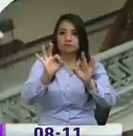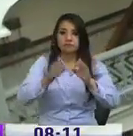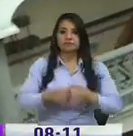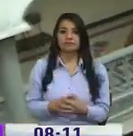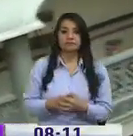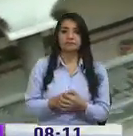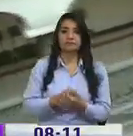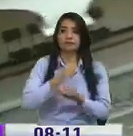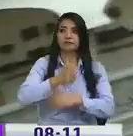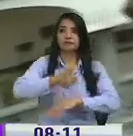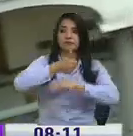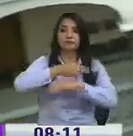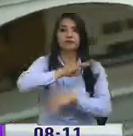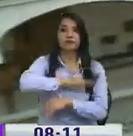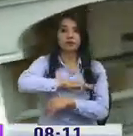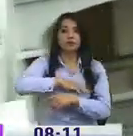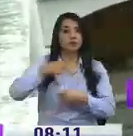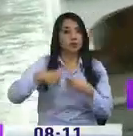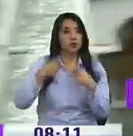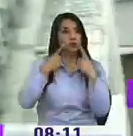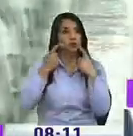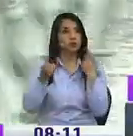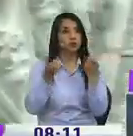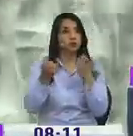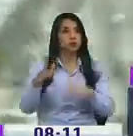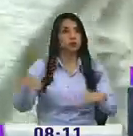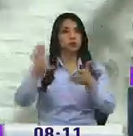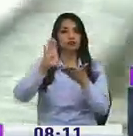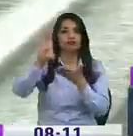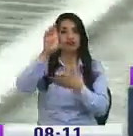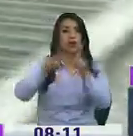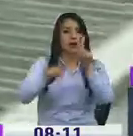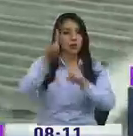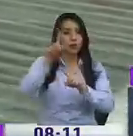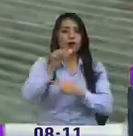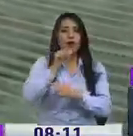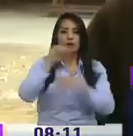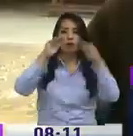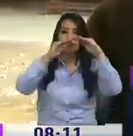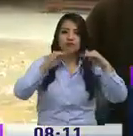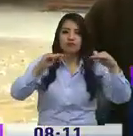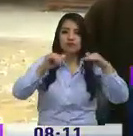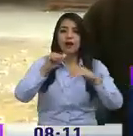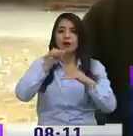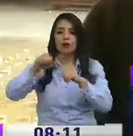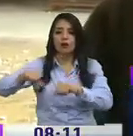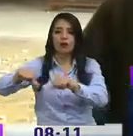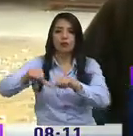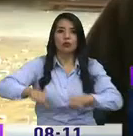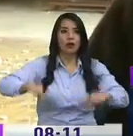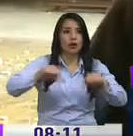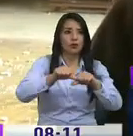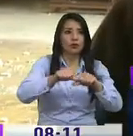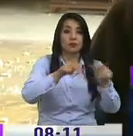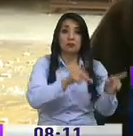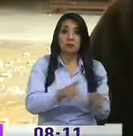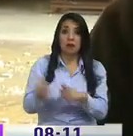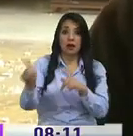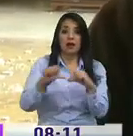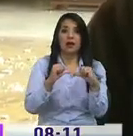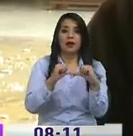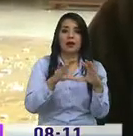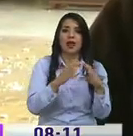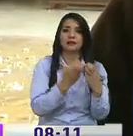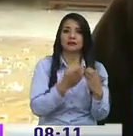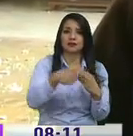del Cabildo monitorean el plantel, pues existen filtraciones en algunas aulas. El plan nuestro es la reubicación de las clases que están más